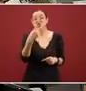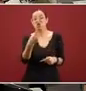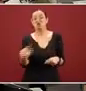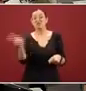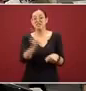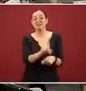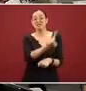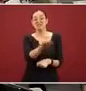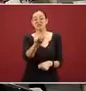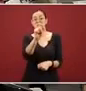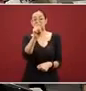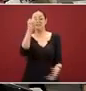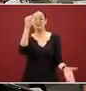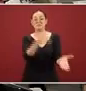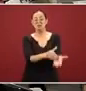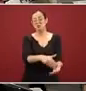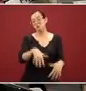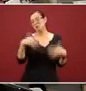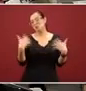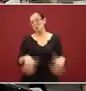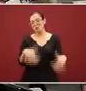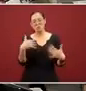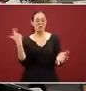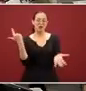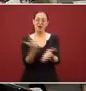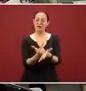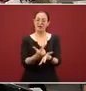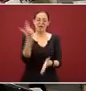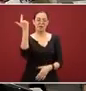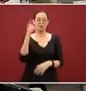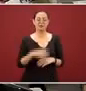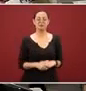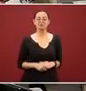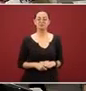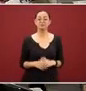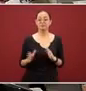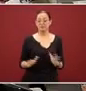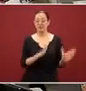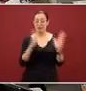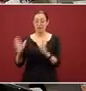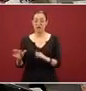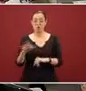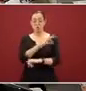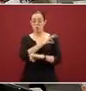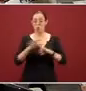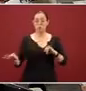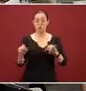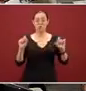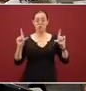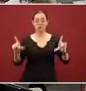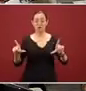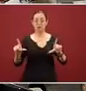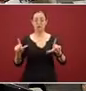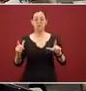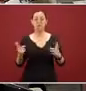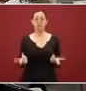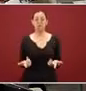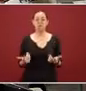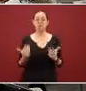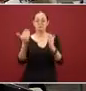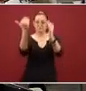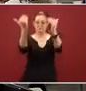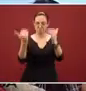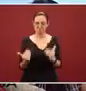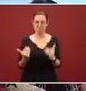la última de estas imágenes, que es esta, y es crucial. Este es un acercamiento cortando